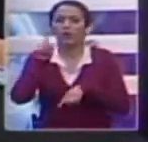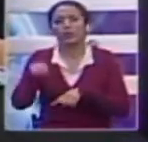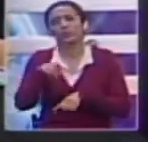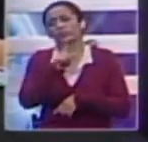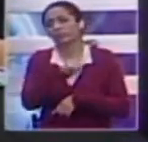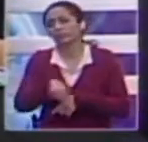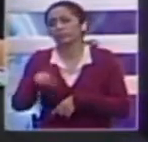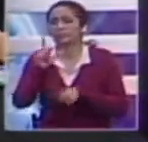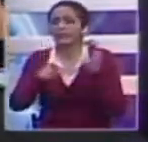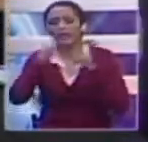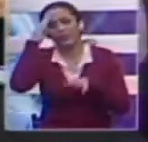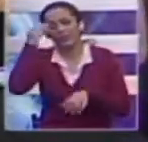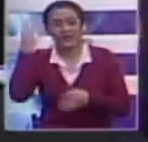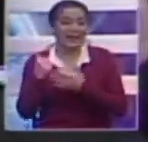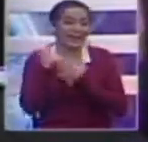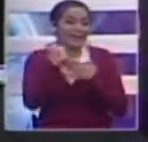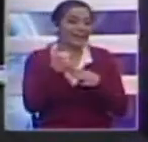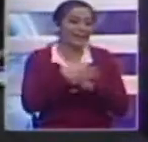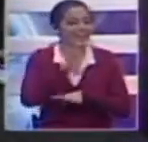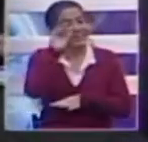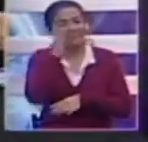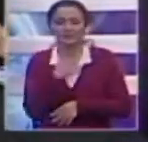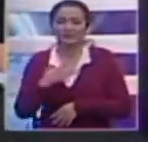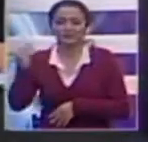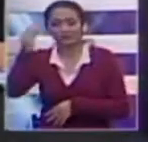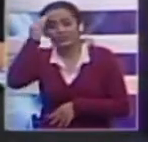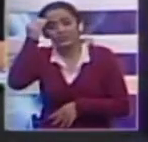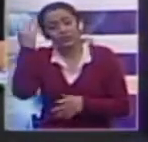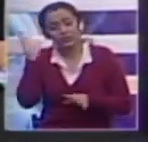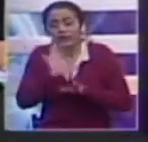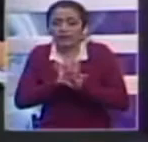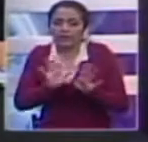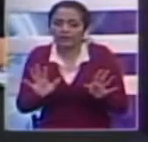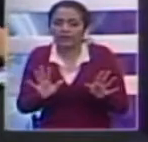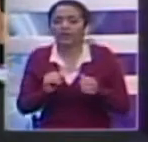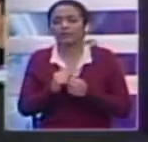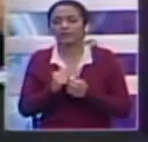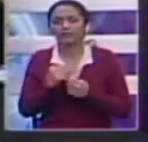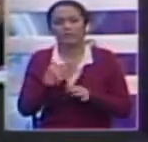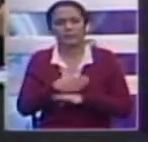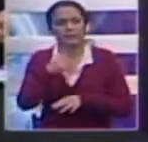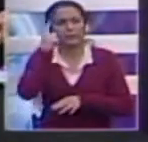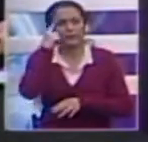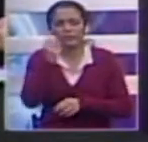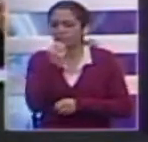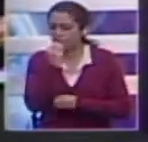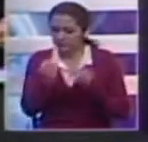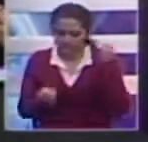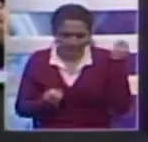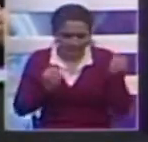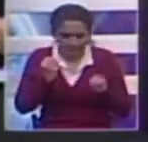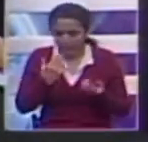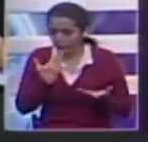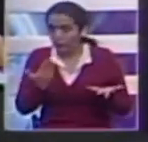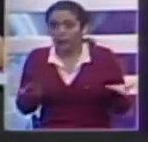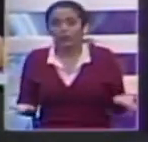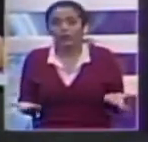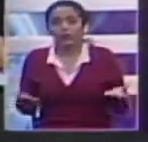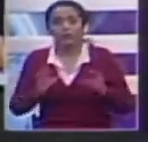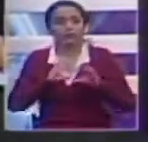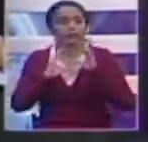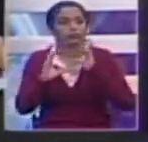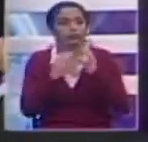Entonces, viendo un poco y conversando con las fundaciones, con personas que están muy, muy de cerca de